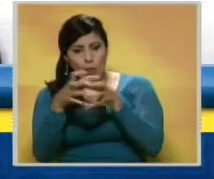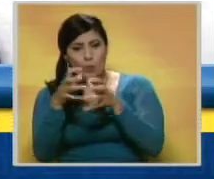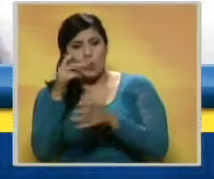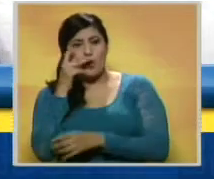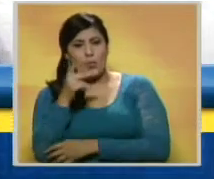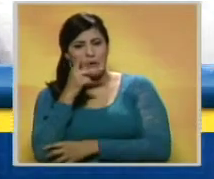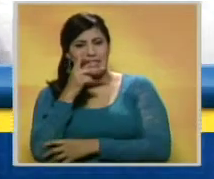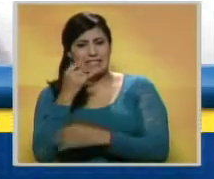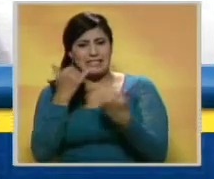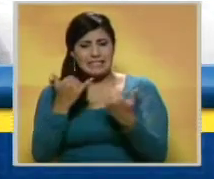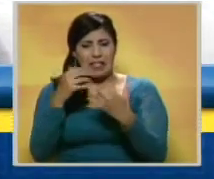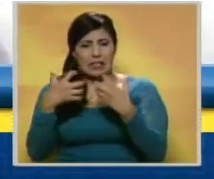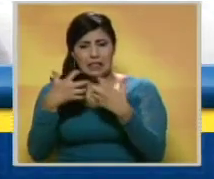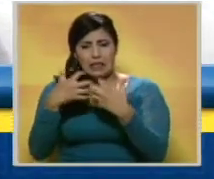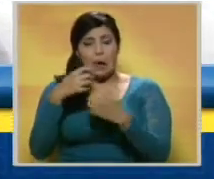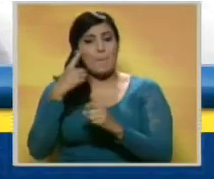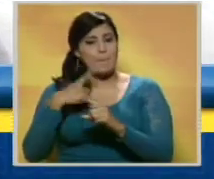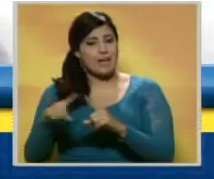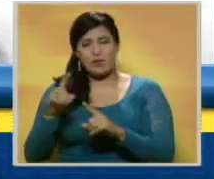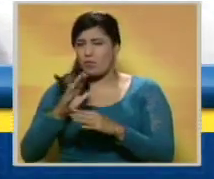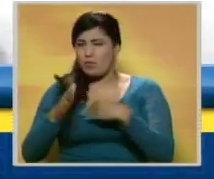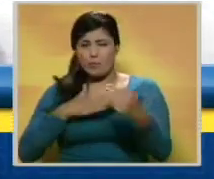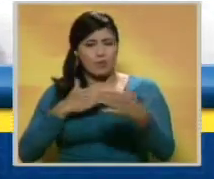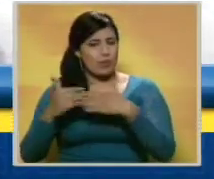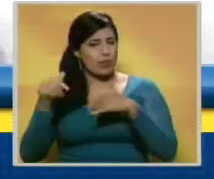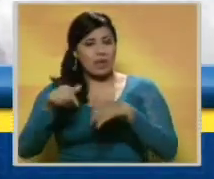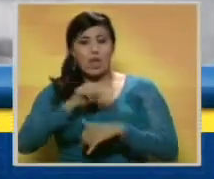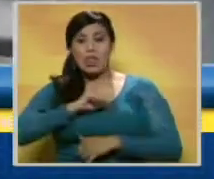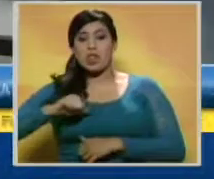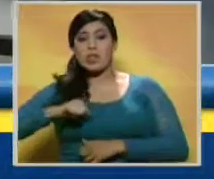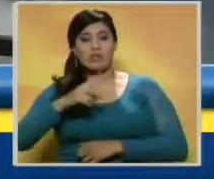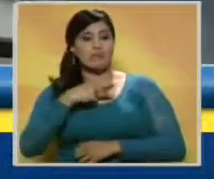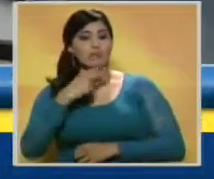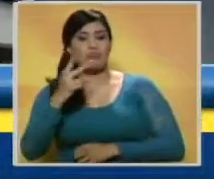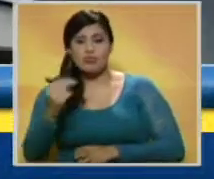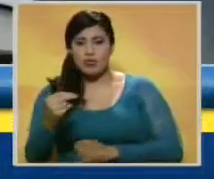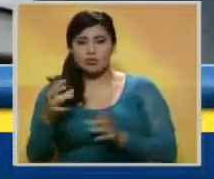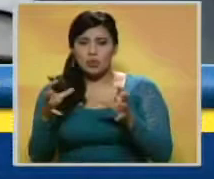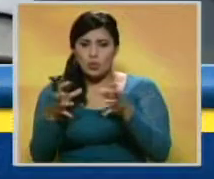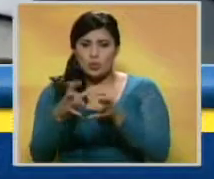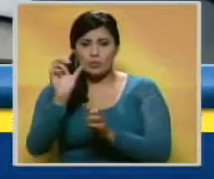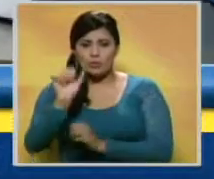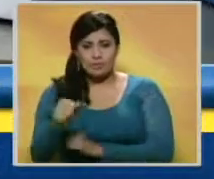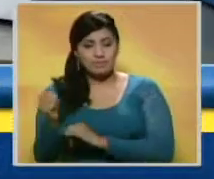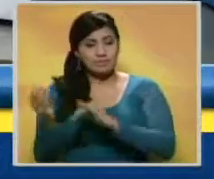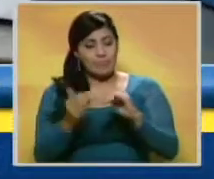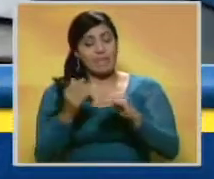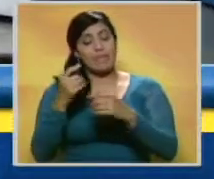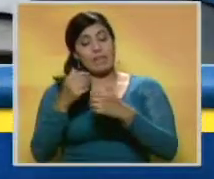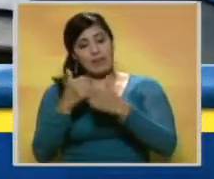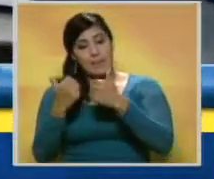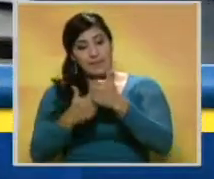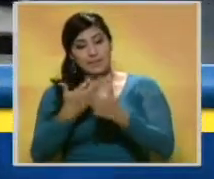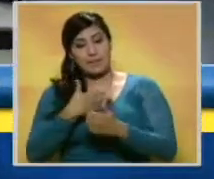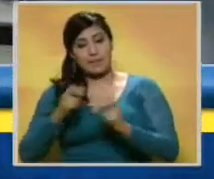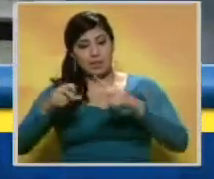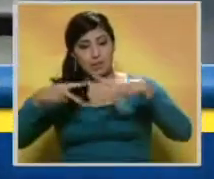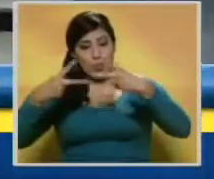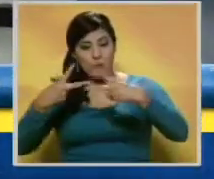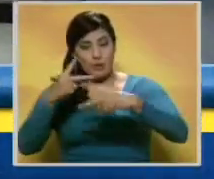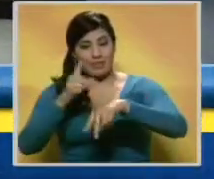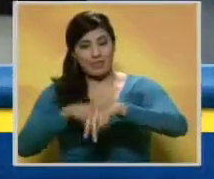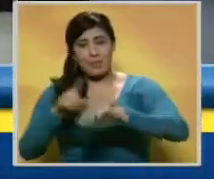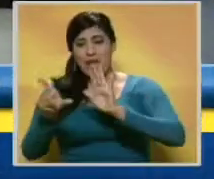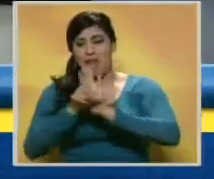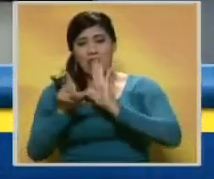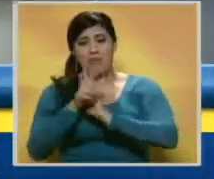a lo inmediato. Sin embargo, este no es un momento para personalismo. La también vicepresidenta de Un Nuevo Tiempo consideró ilegal